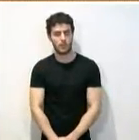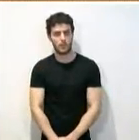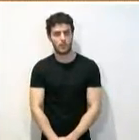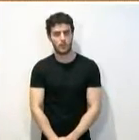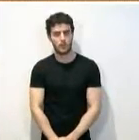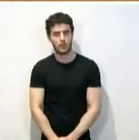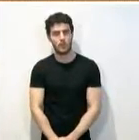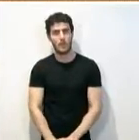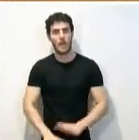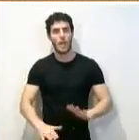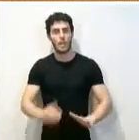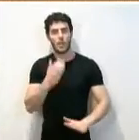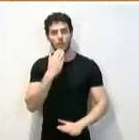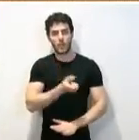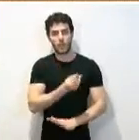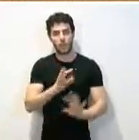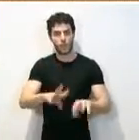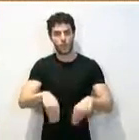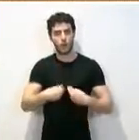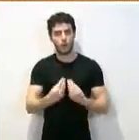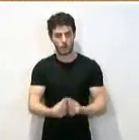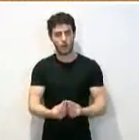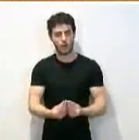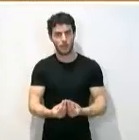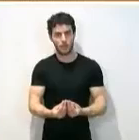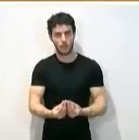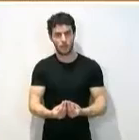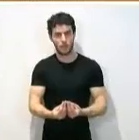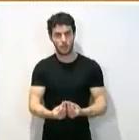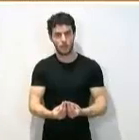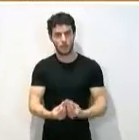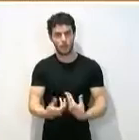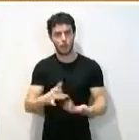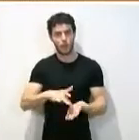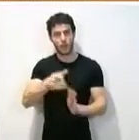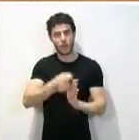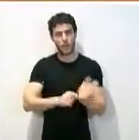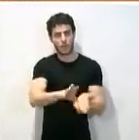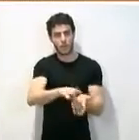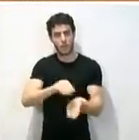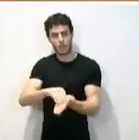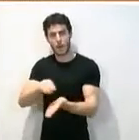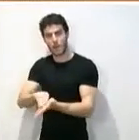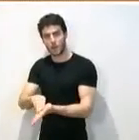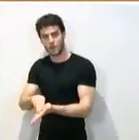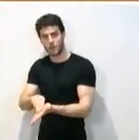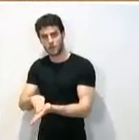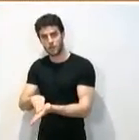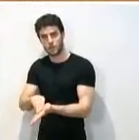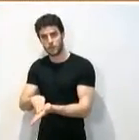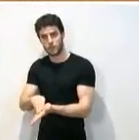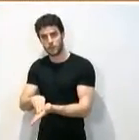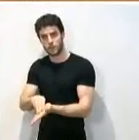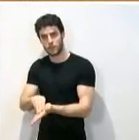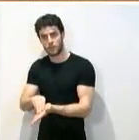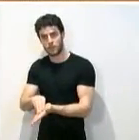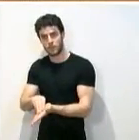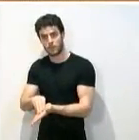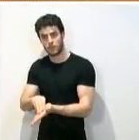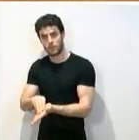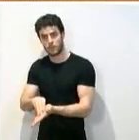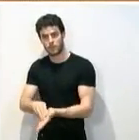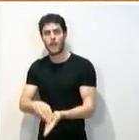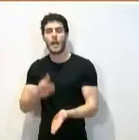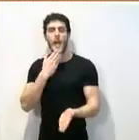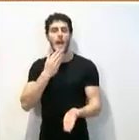Pero si el número total no había sido tan alto desde que se recogen datos, tampoco lo había sido en la franja de las personas con edades